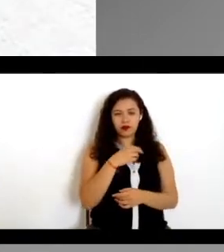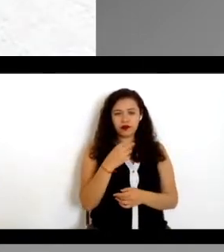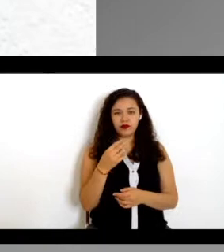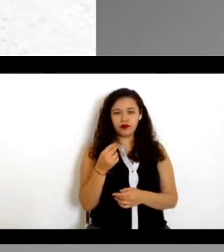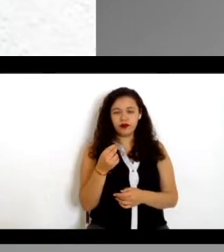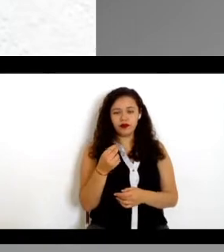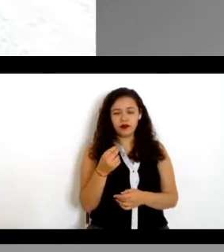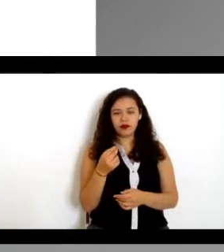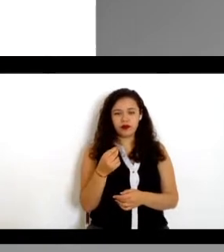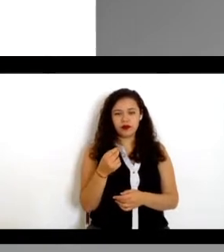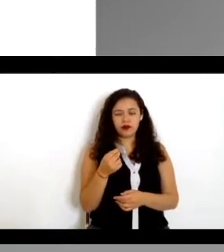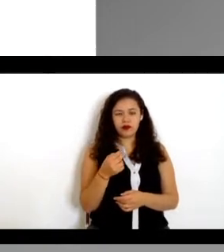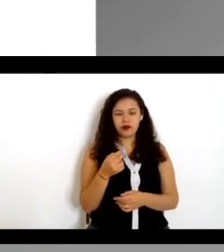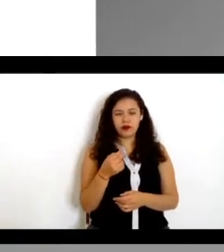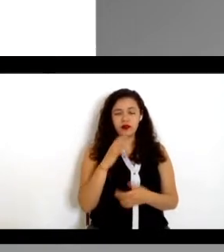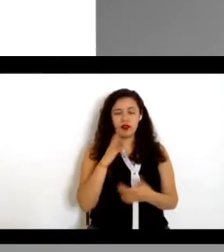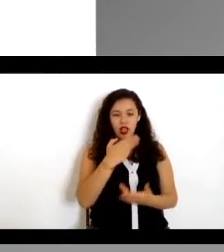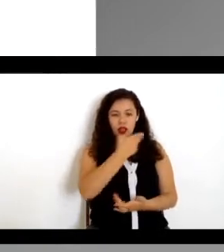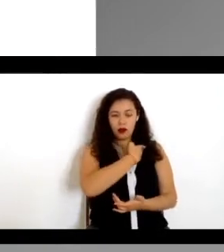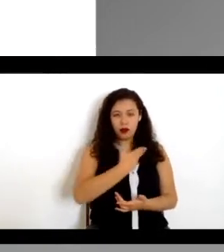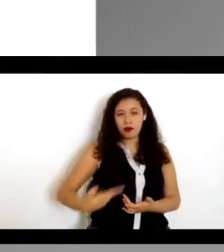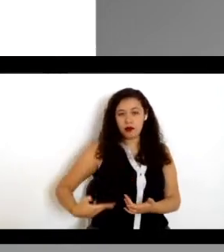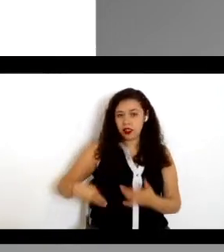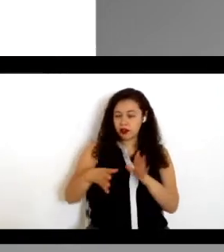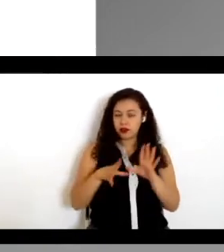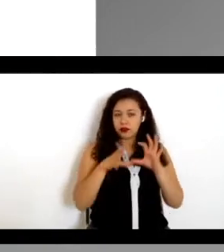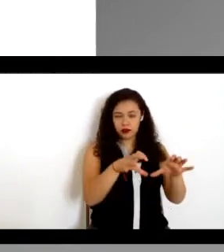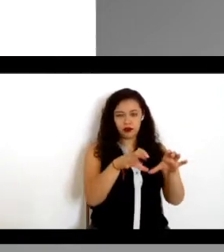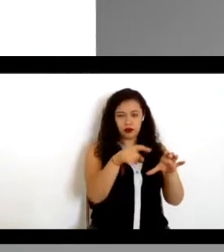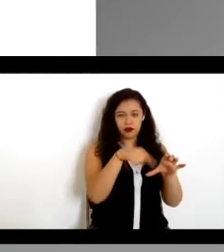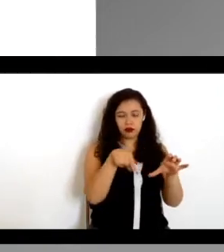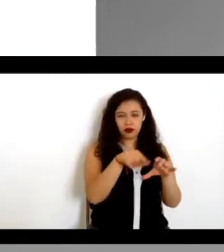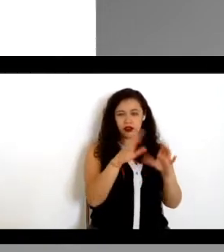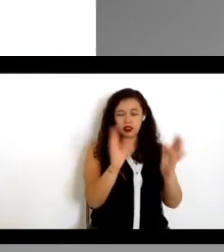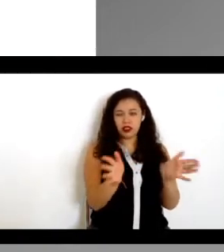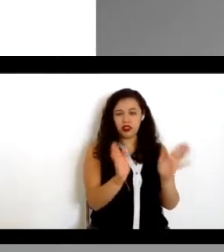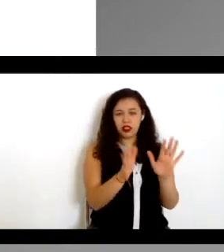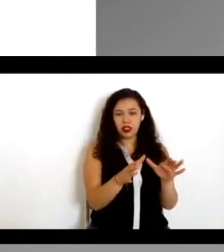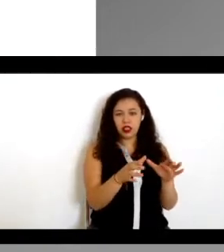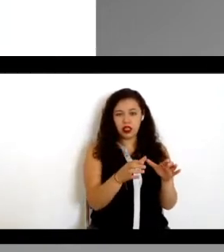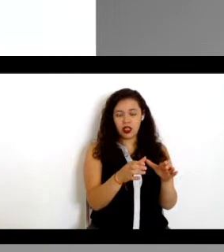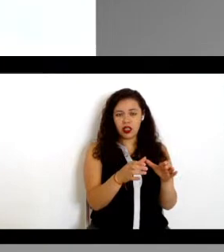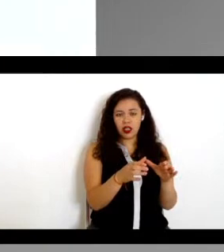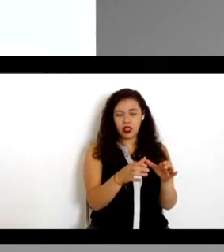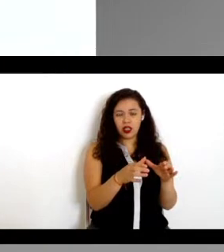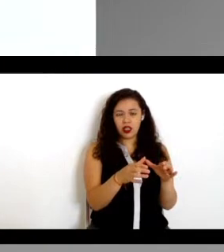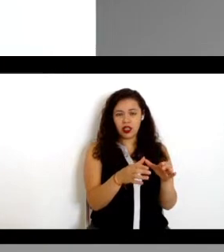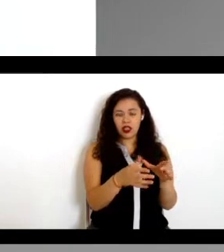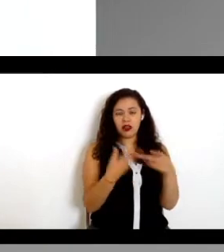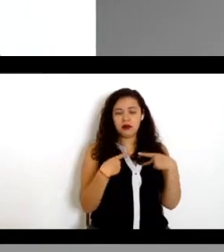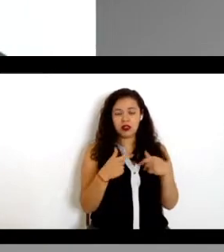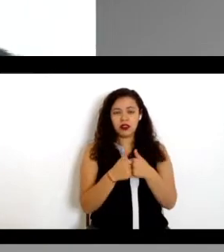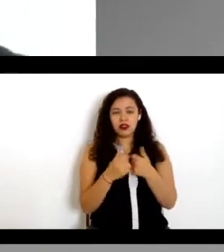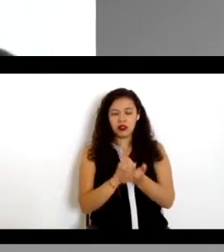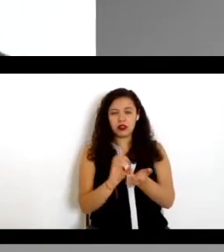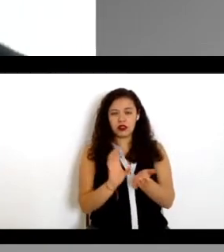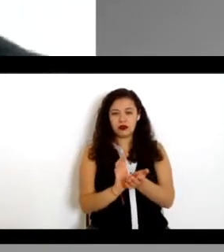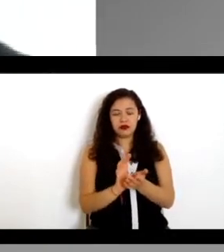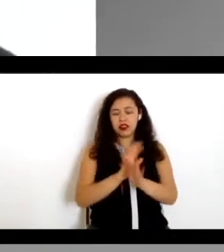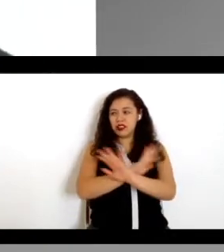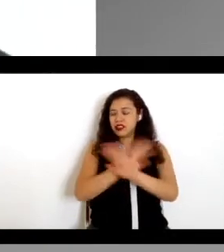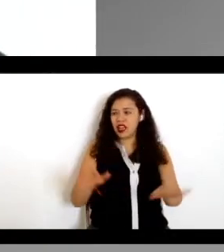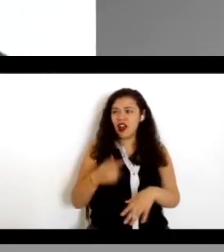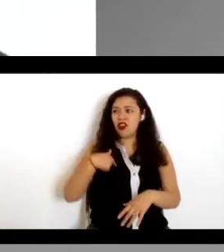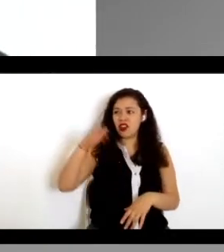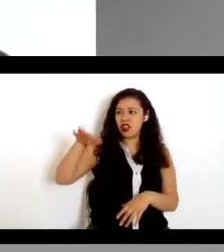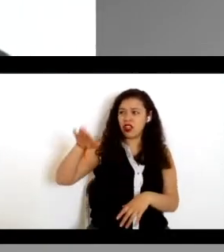llegamos a un municipio y se harta, entre comillas, de personas con discapacidad que dicen, oye, Santiago, yo quiero